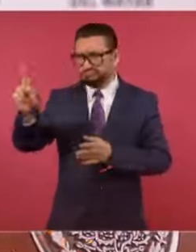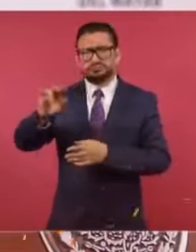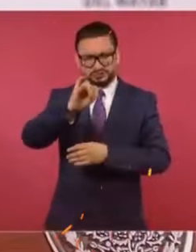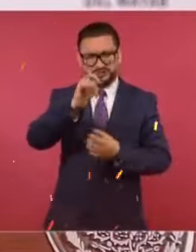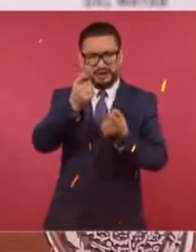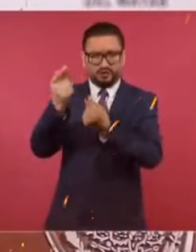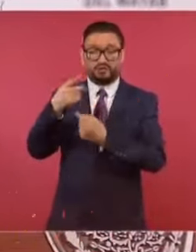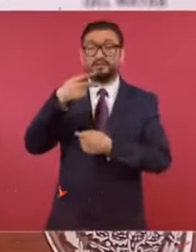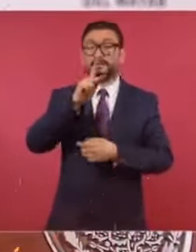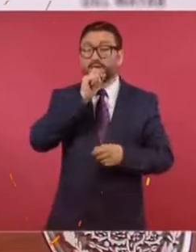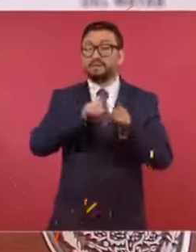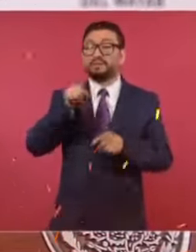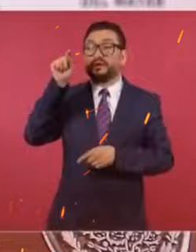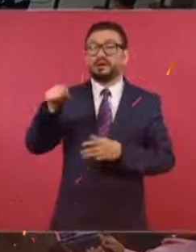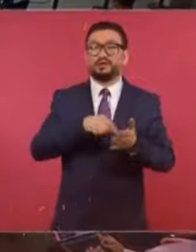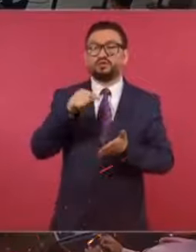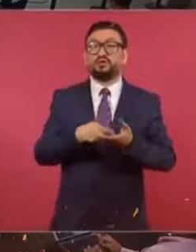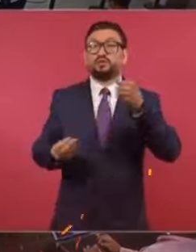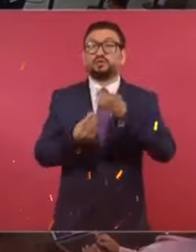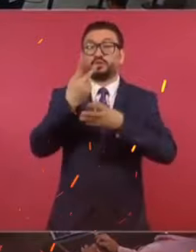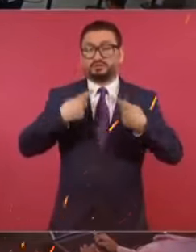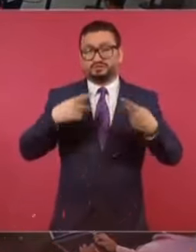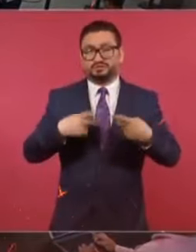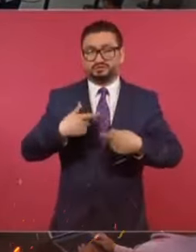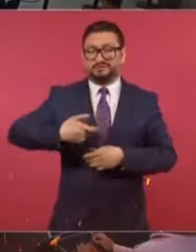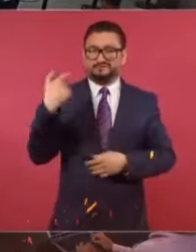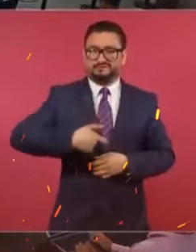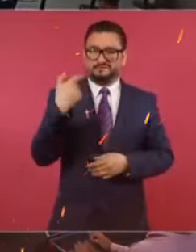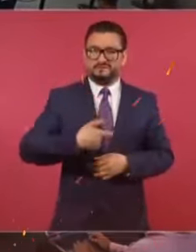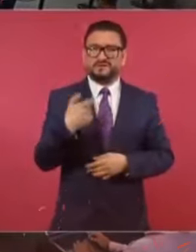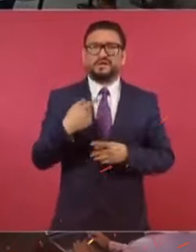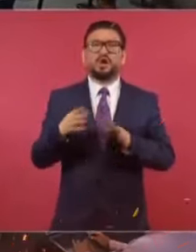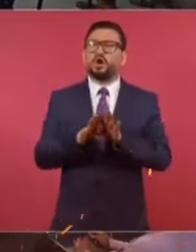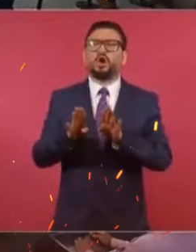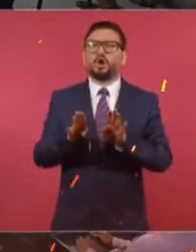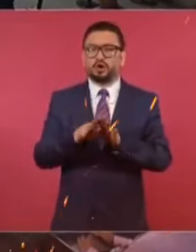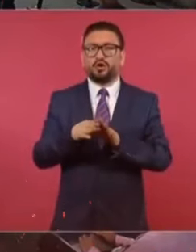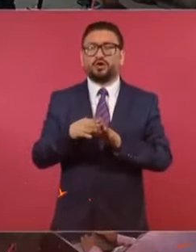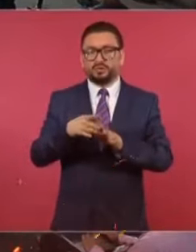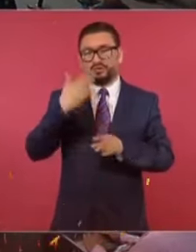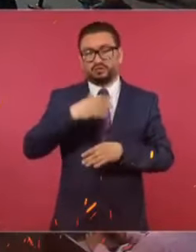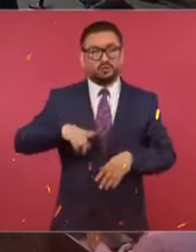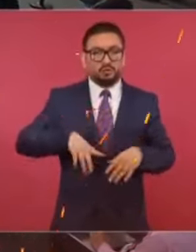México. Pero también ahí viven los nuevos ricos, todos los que han hecho dinero al amparo